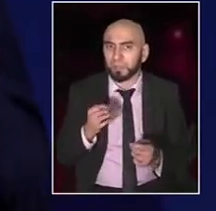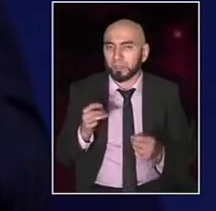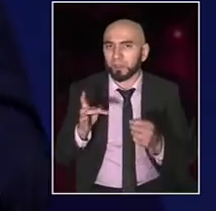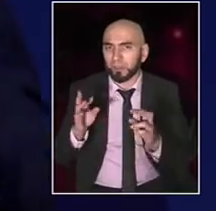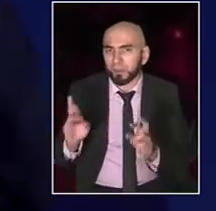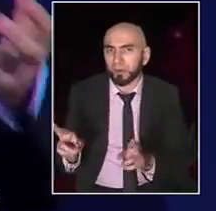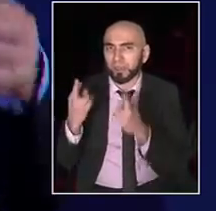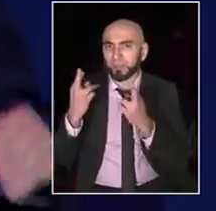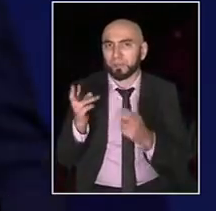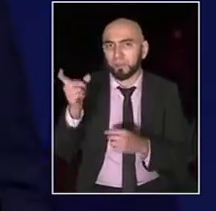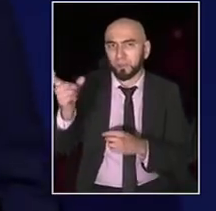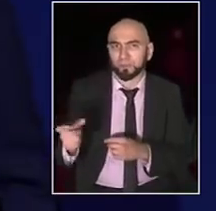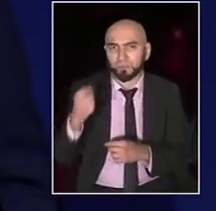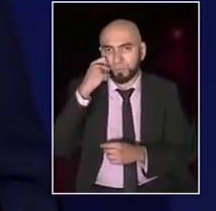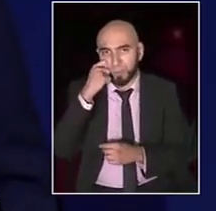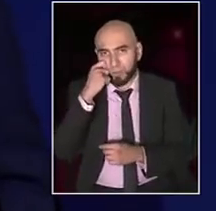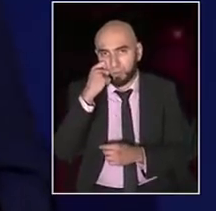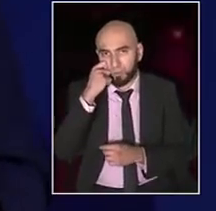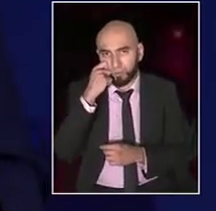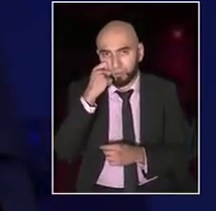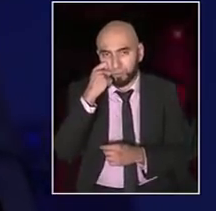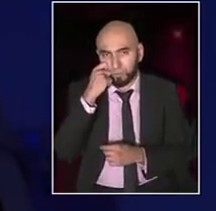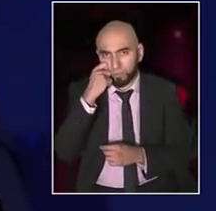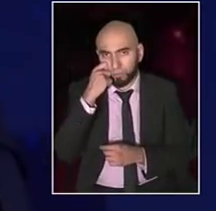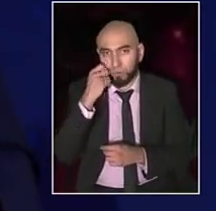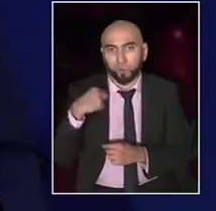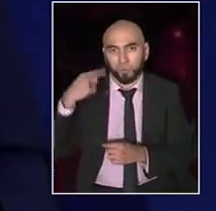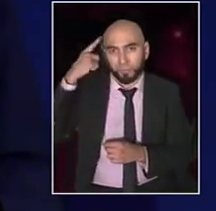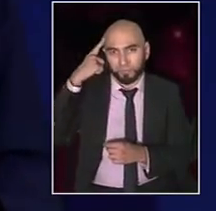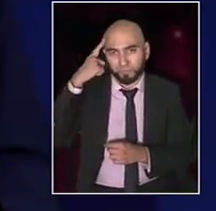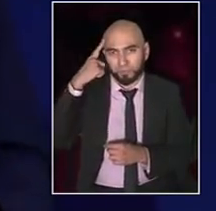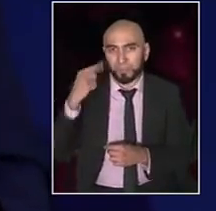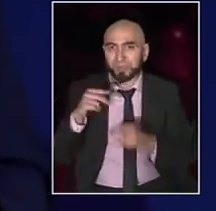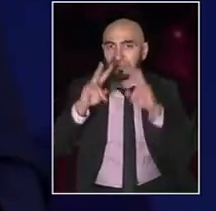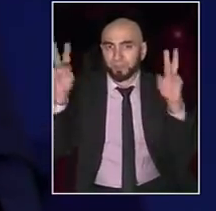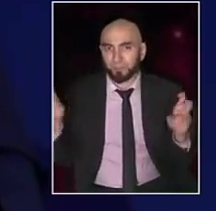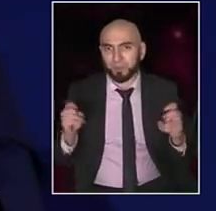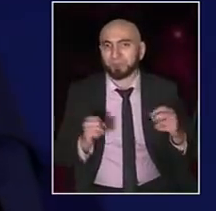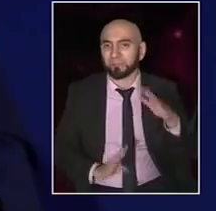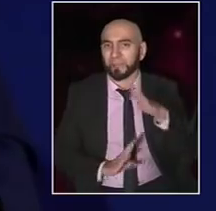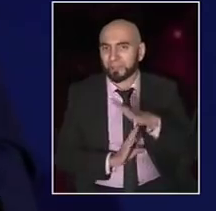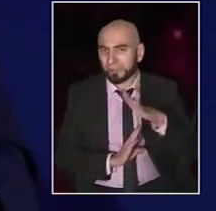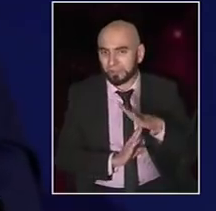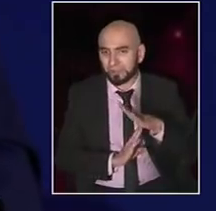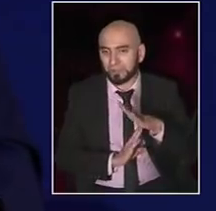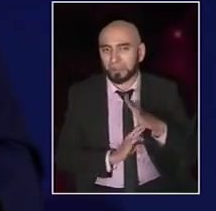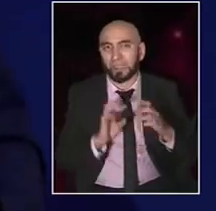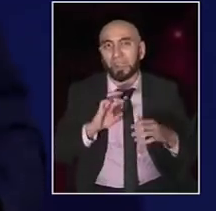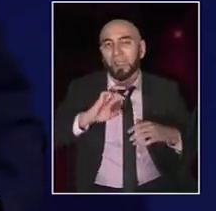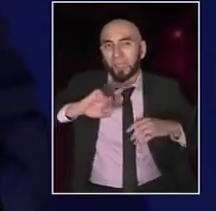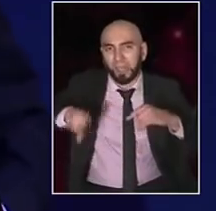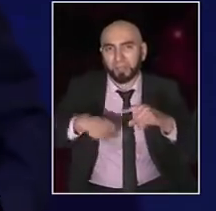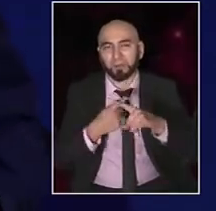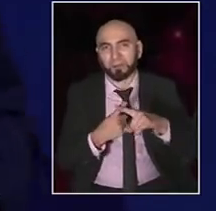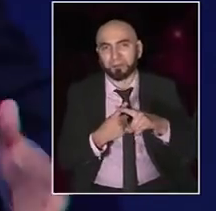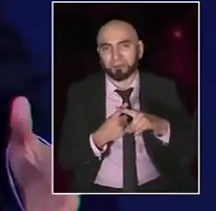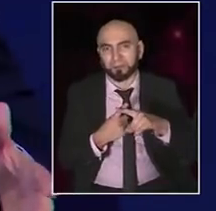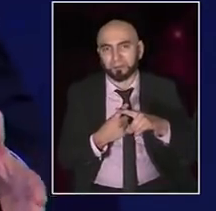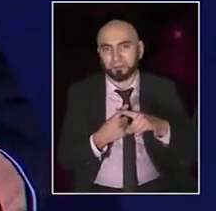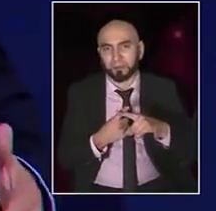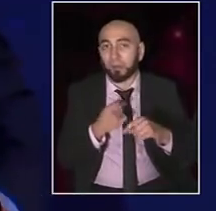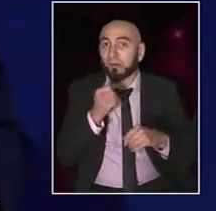rescate de este ser humano humanista, yo creo que es un tema que está pendiente. Y además, estamos, no